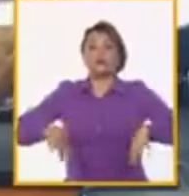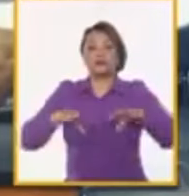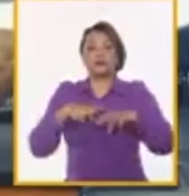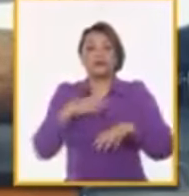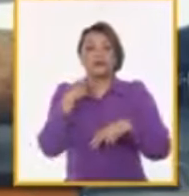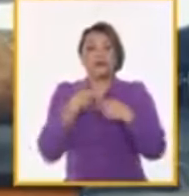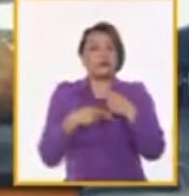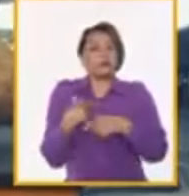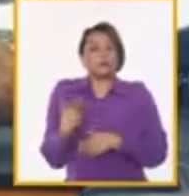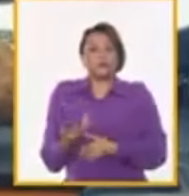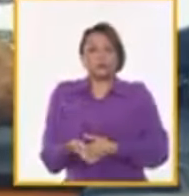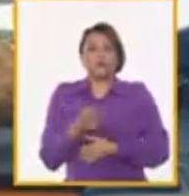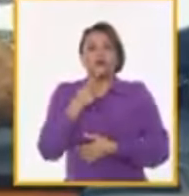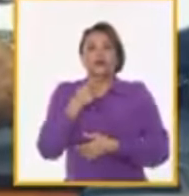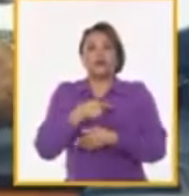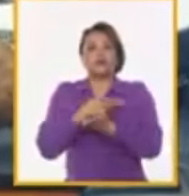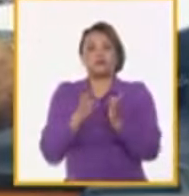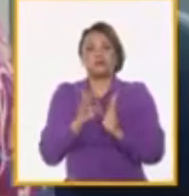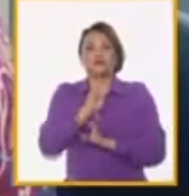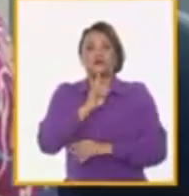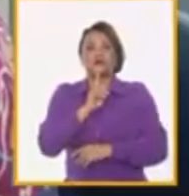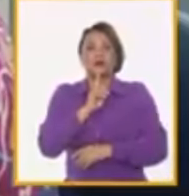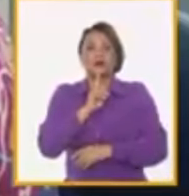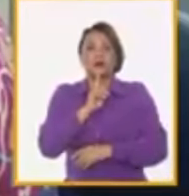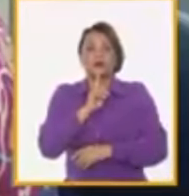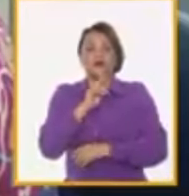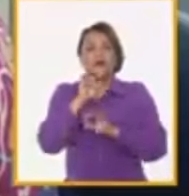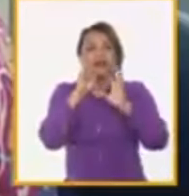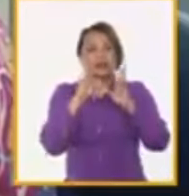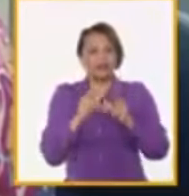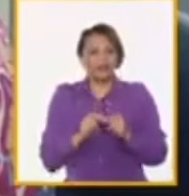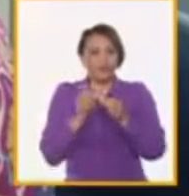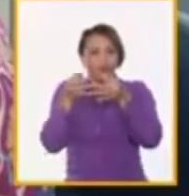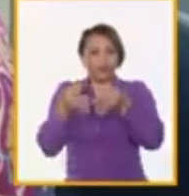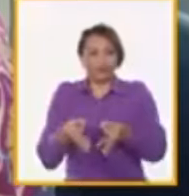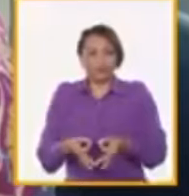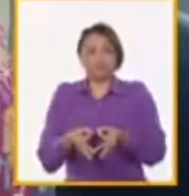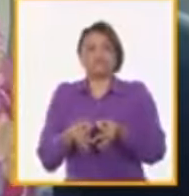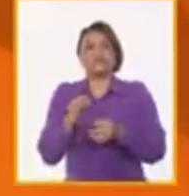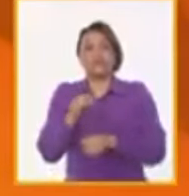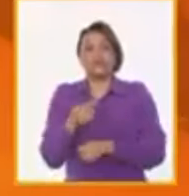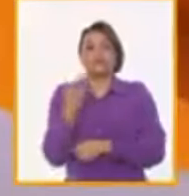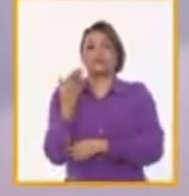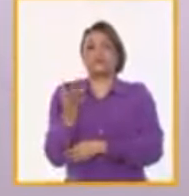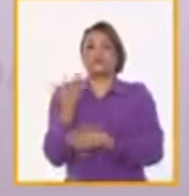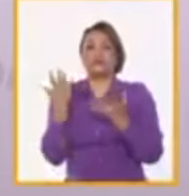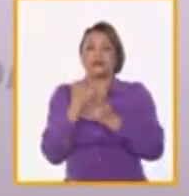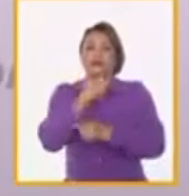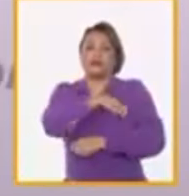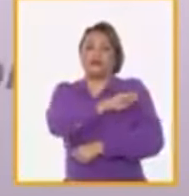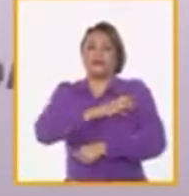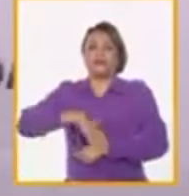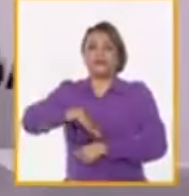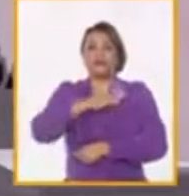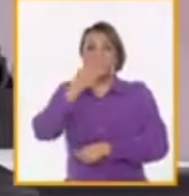hacer sostenible el abasto de agua. Resultados concretos, eso demanda el pueblo.